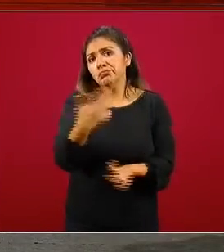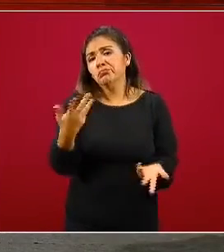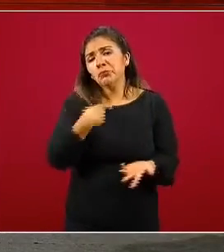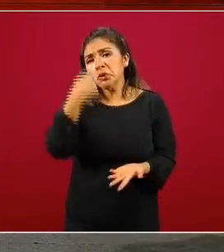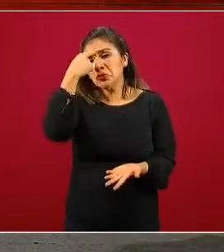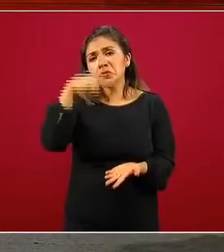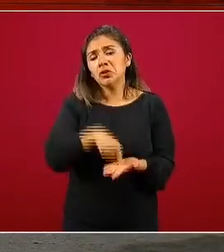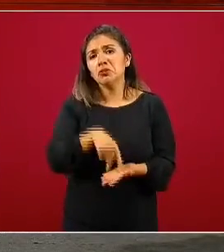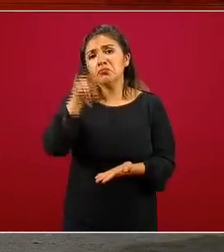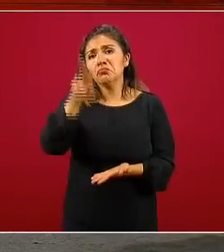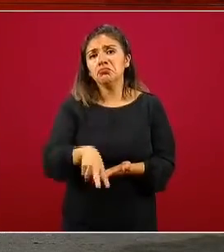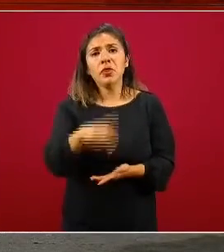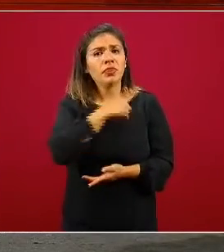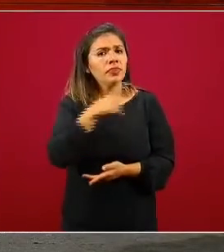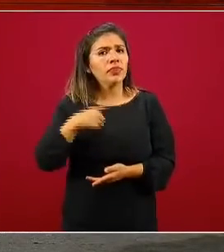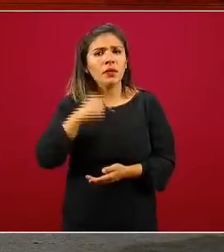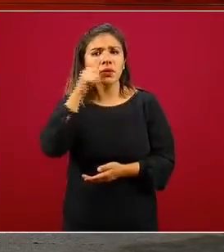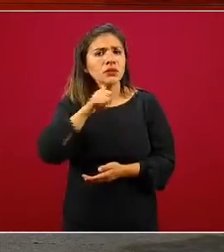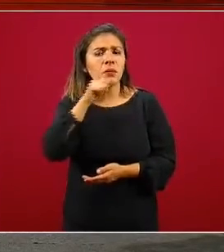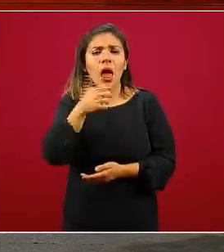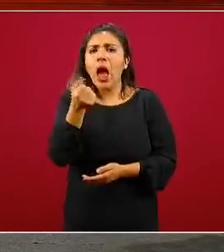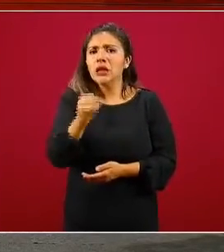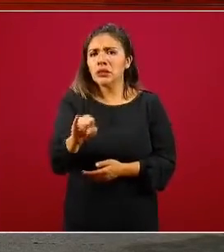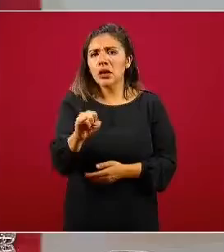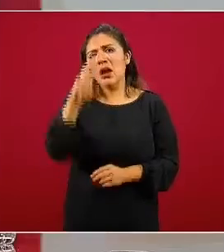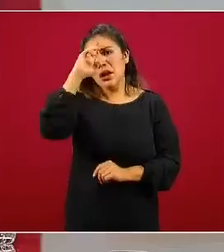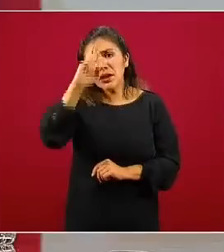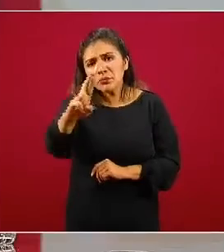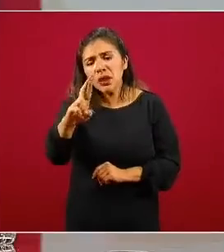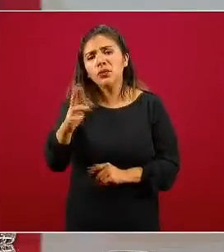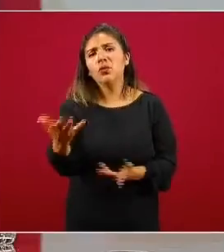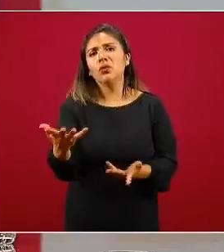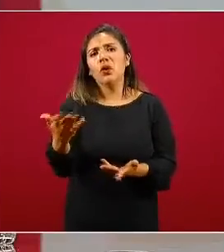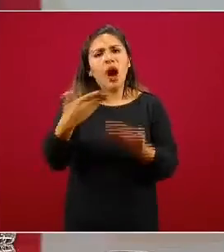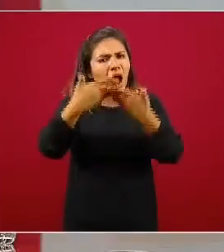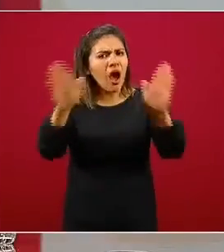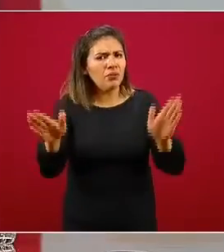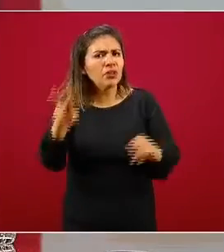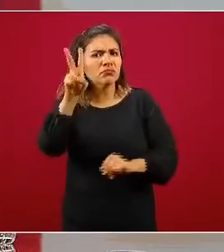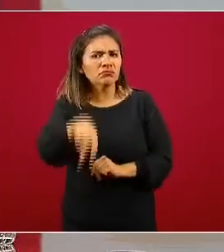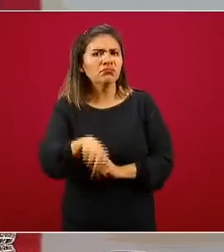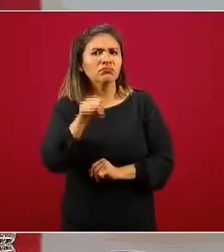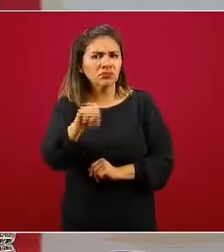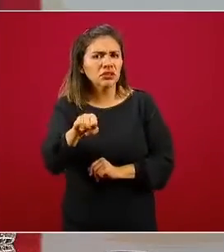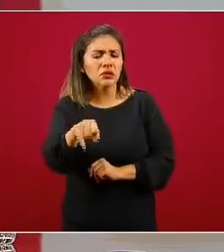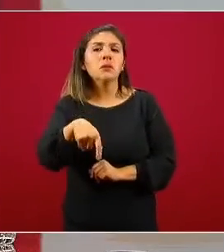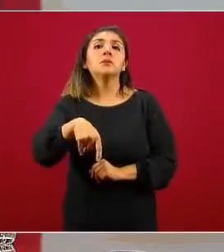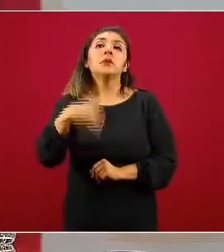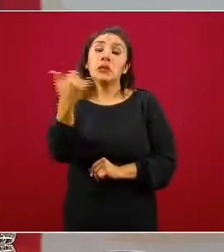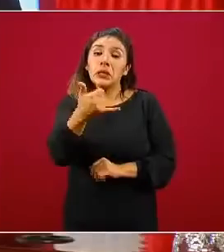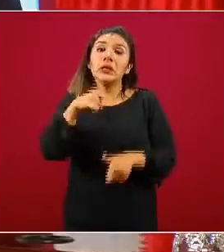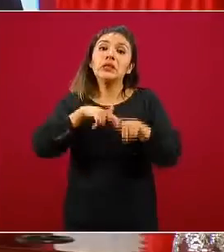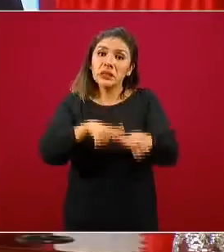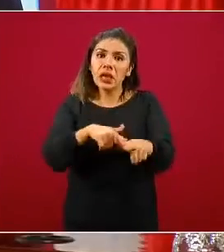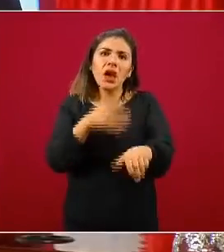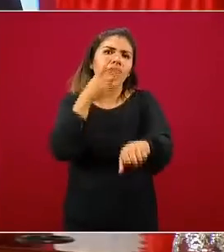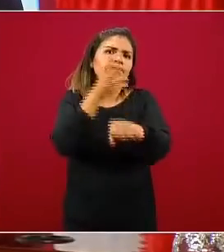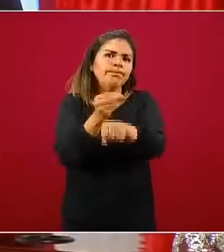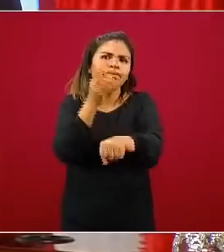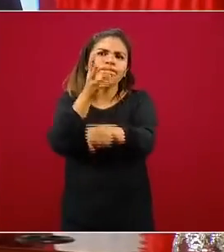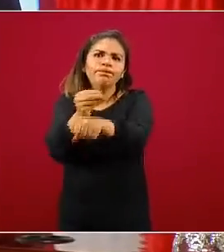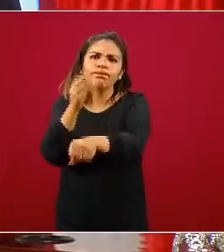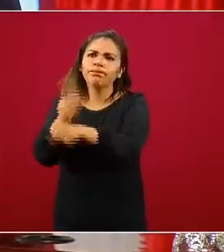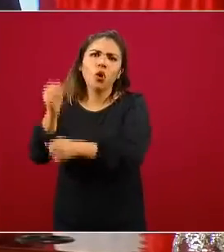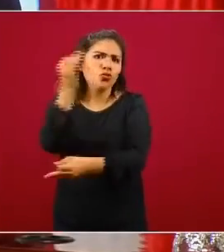creemos que debemos de mantener esa posición de respeto y de apertura, pero y seguir resolviendo en